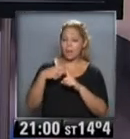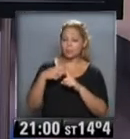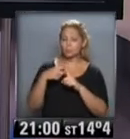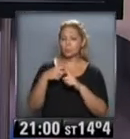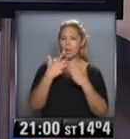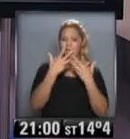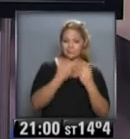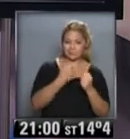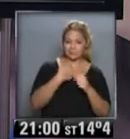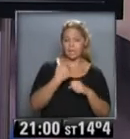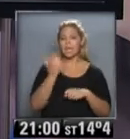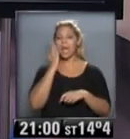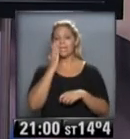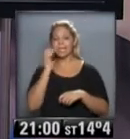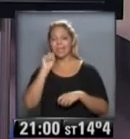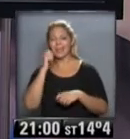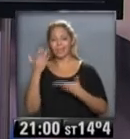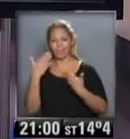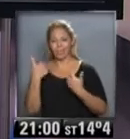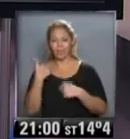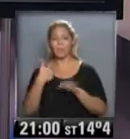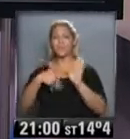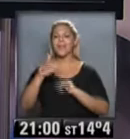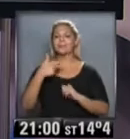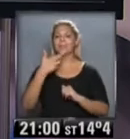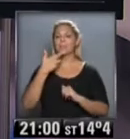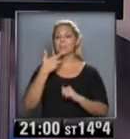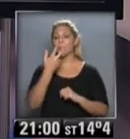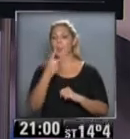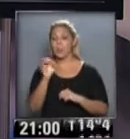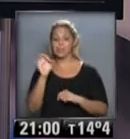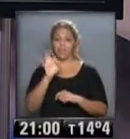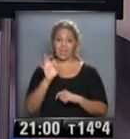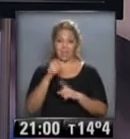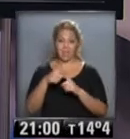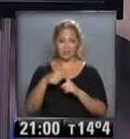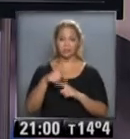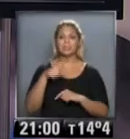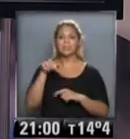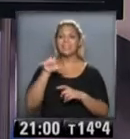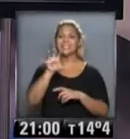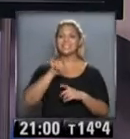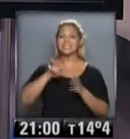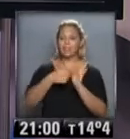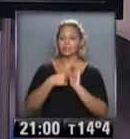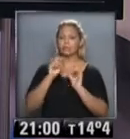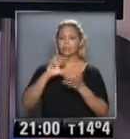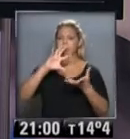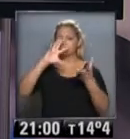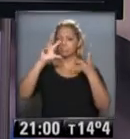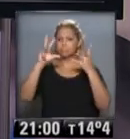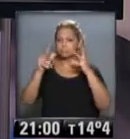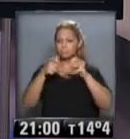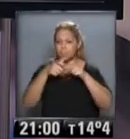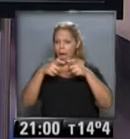en la mañana y agradables en horas de la tarde, máximas de 19 a 20 grados. Sobre la zona centro-oeste también aquí aumenta la nubosidad sobre el